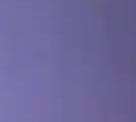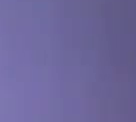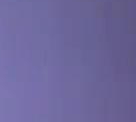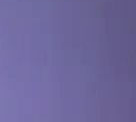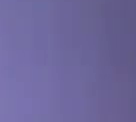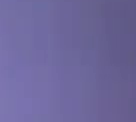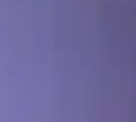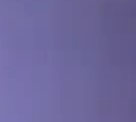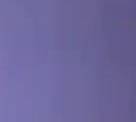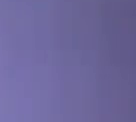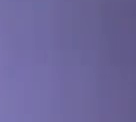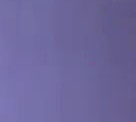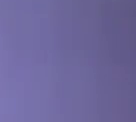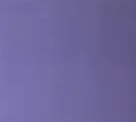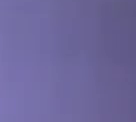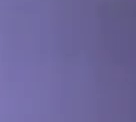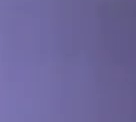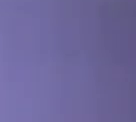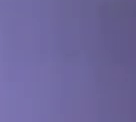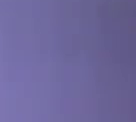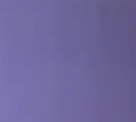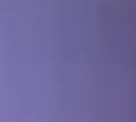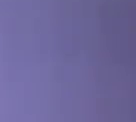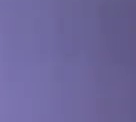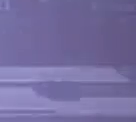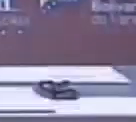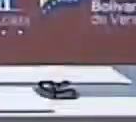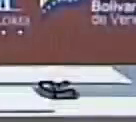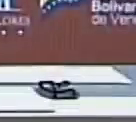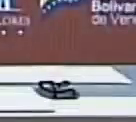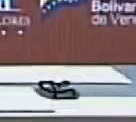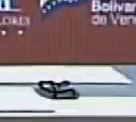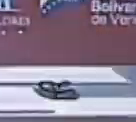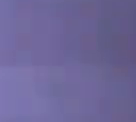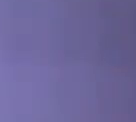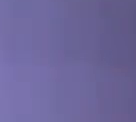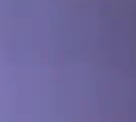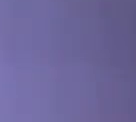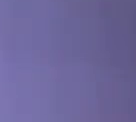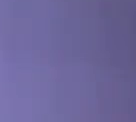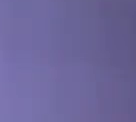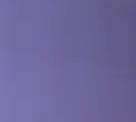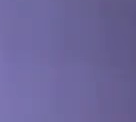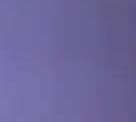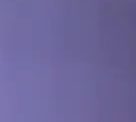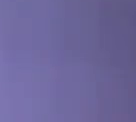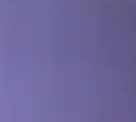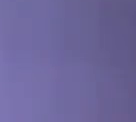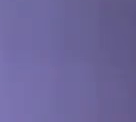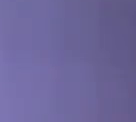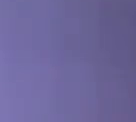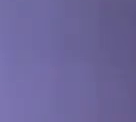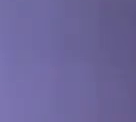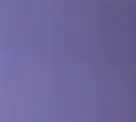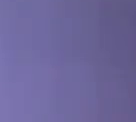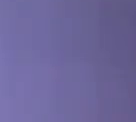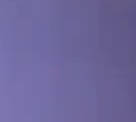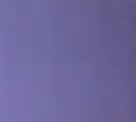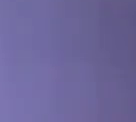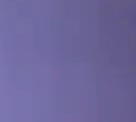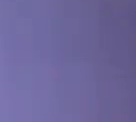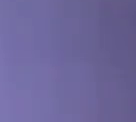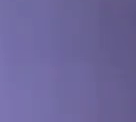Sí, muchísimas gracias por el contacto informativo, Barry. En efecto, hay información de interés para el país. De inmediato vamos a escuchar al